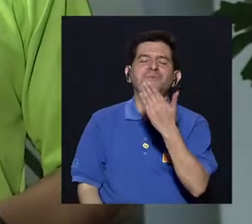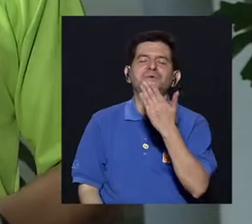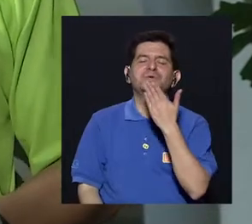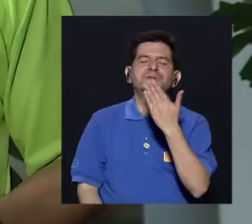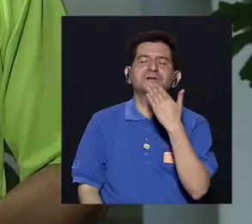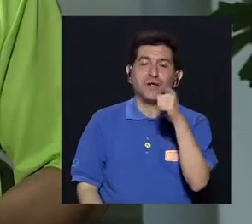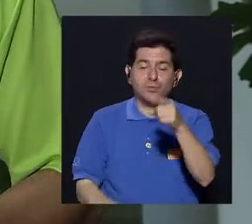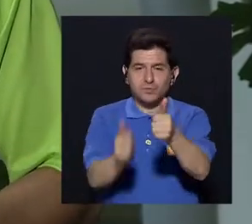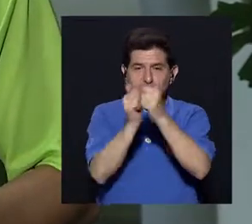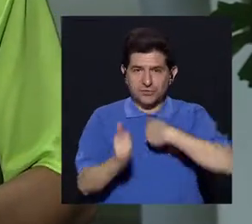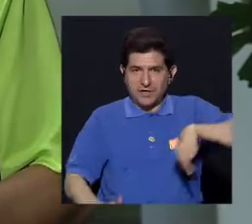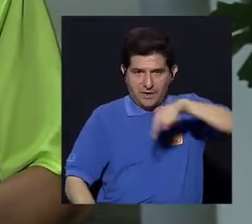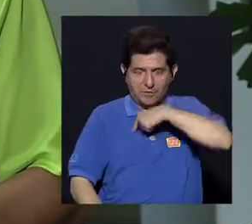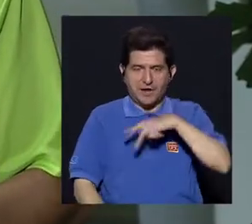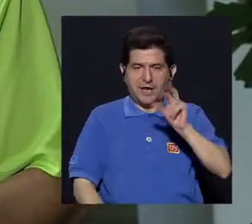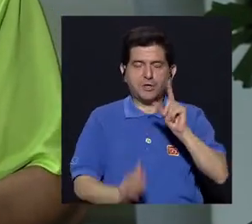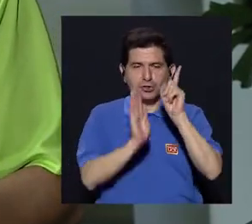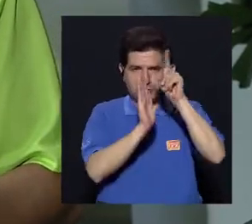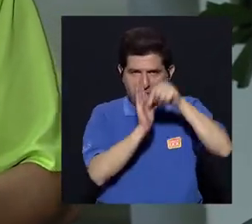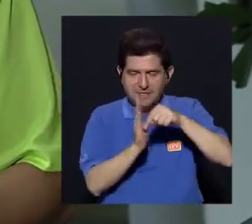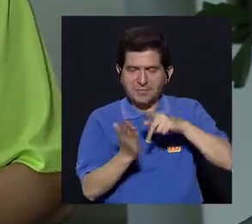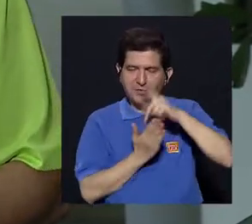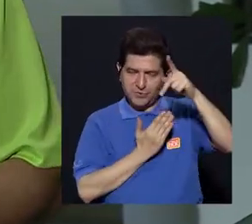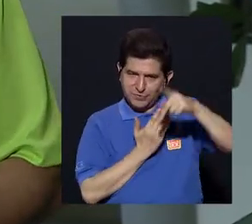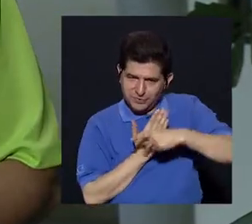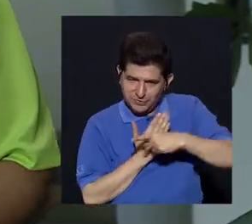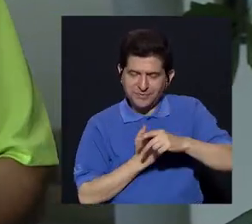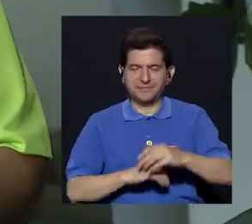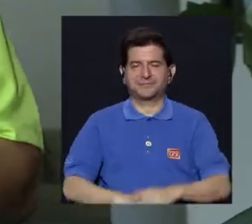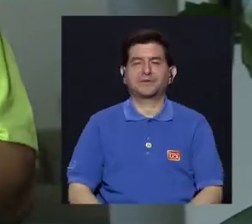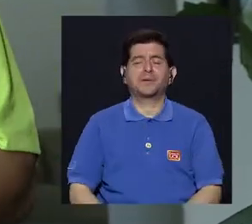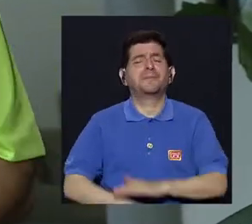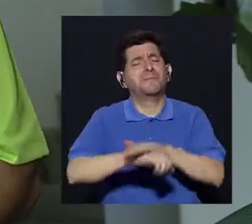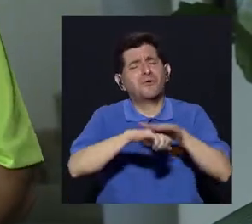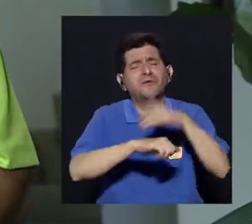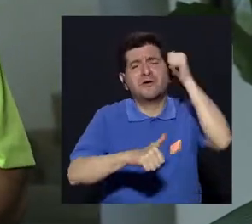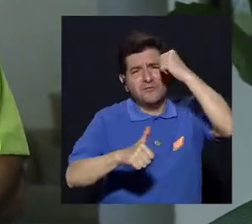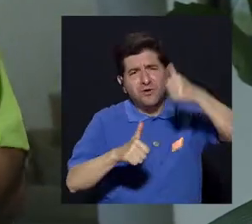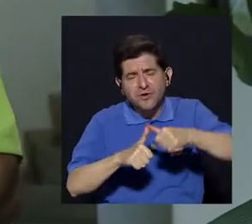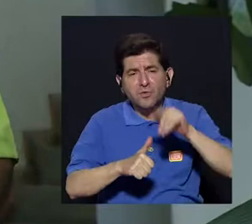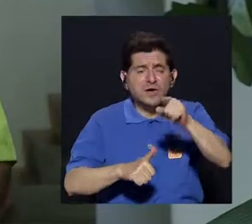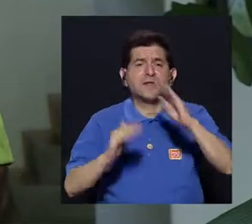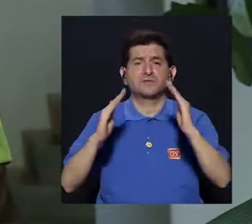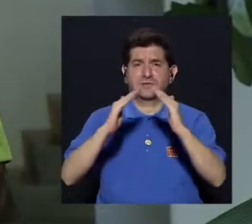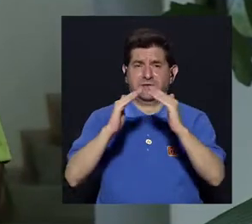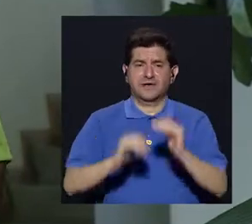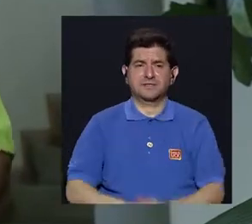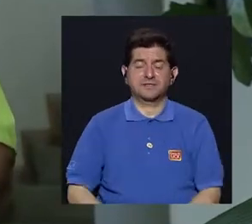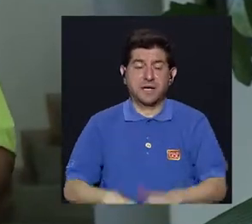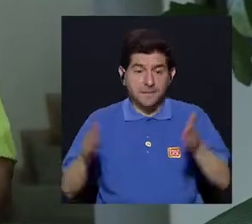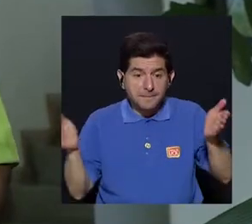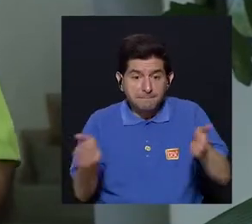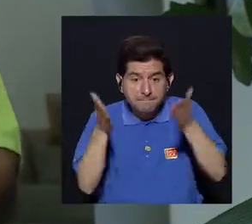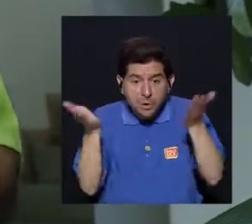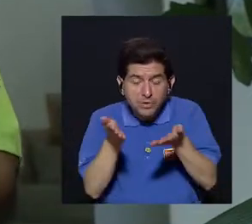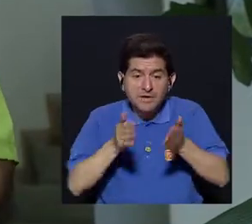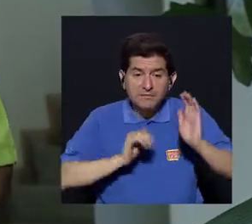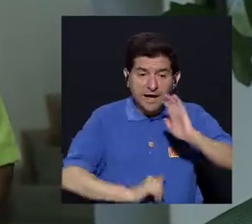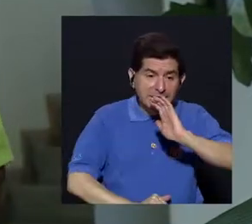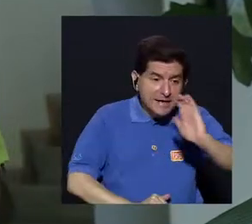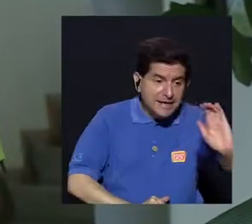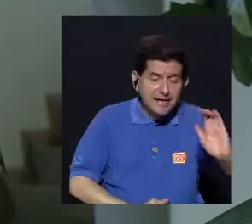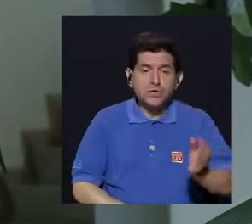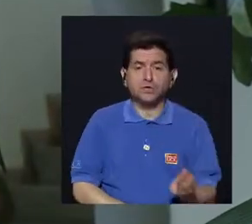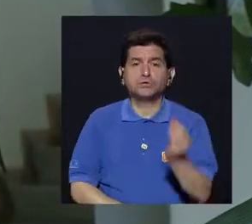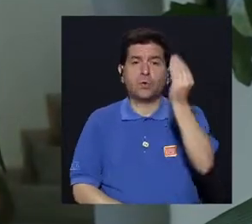Muchas gracias por habernos acompañado en estos 30 minutos de programa. Por favor, recuerden en sus hogares que la motivación para que nuestros